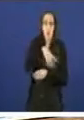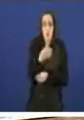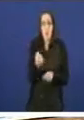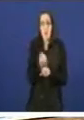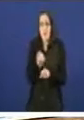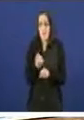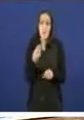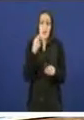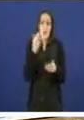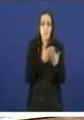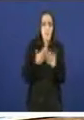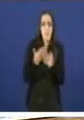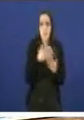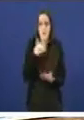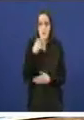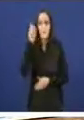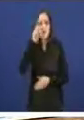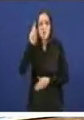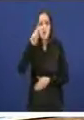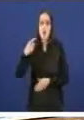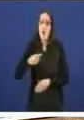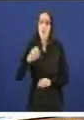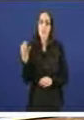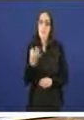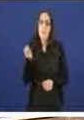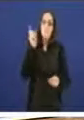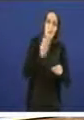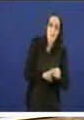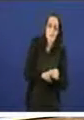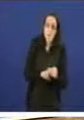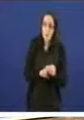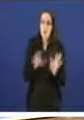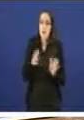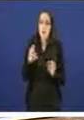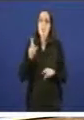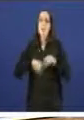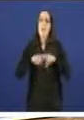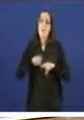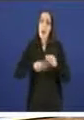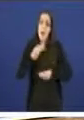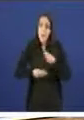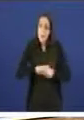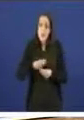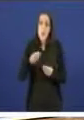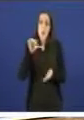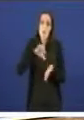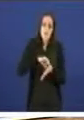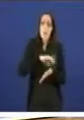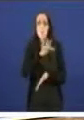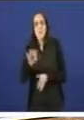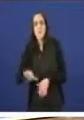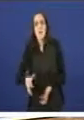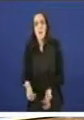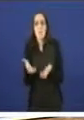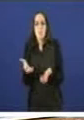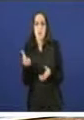son voluntarias para o alumnado, o profesorado está obrigado a participar nelas sempre que se programen polo centro e se aproben polo Consello Escolar. En definitiva,